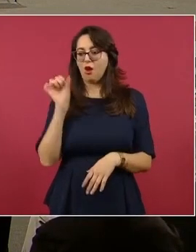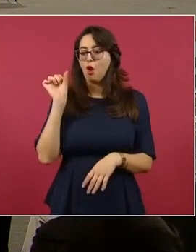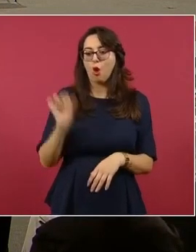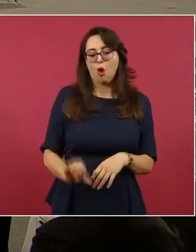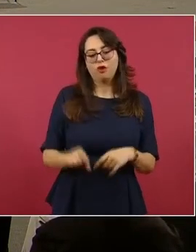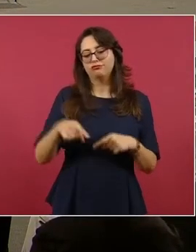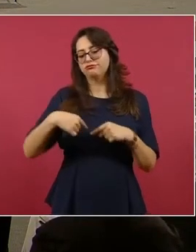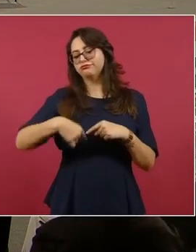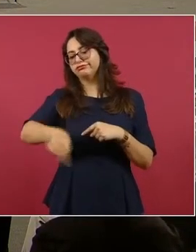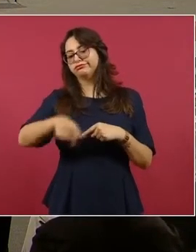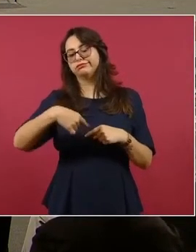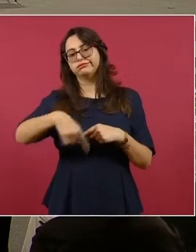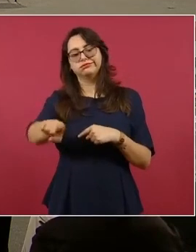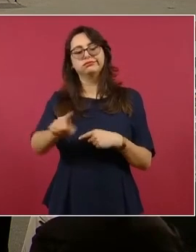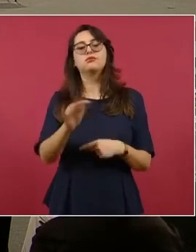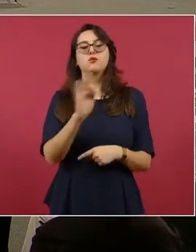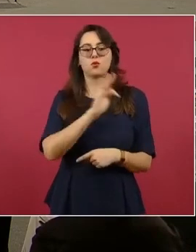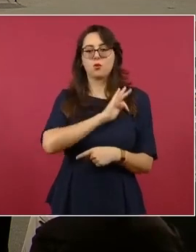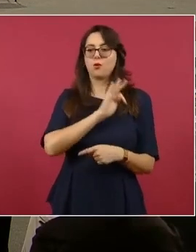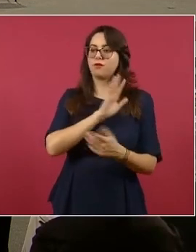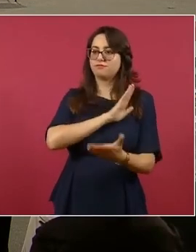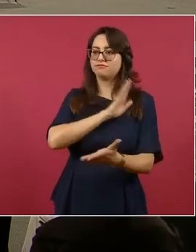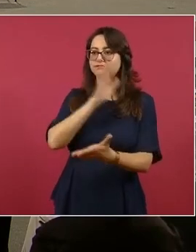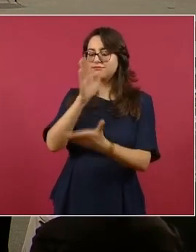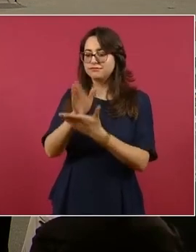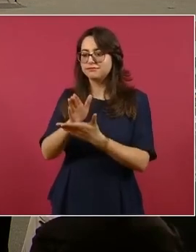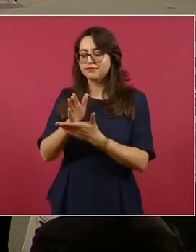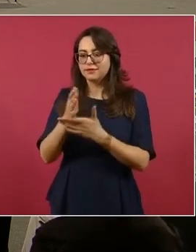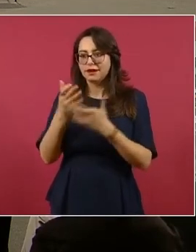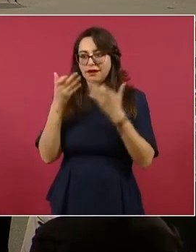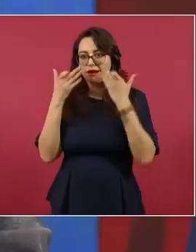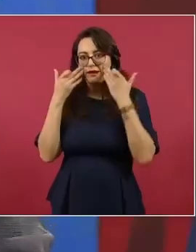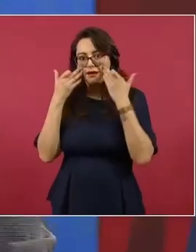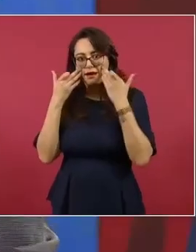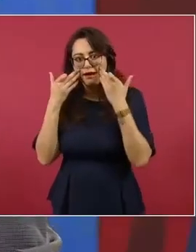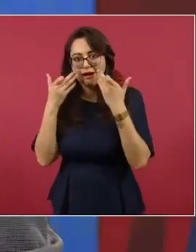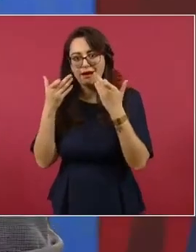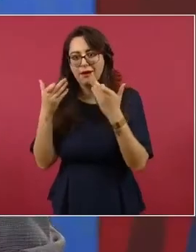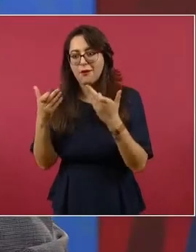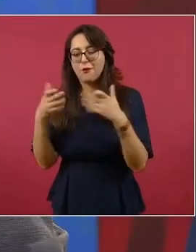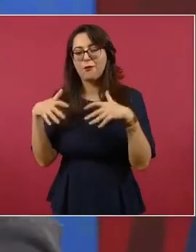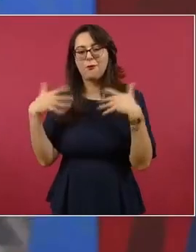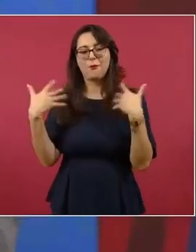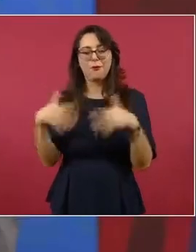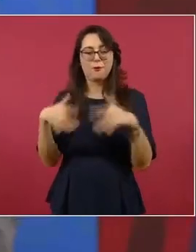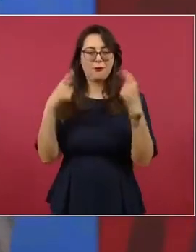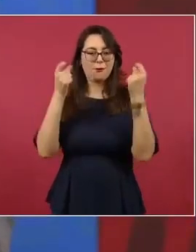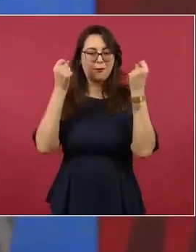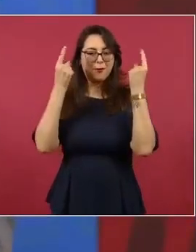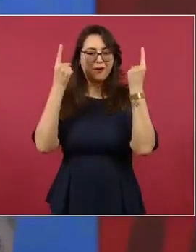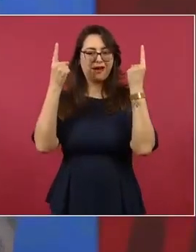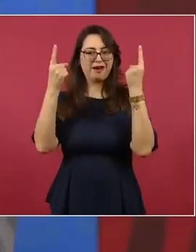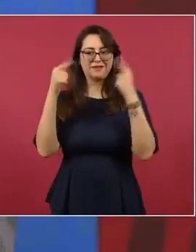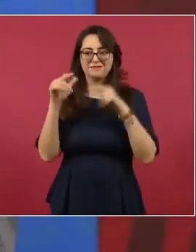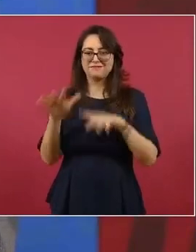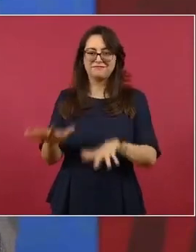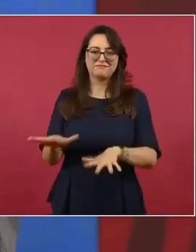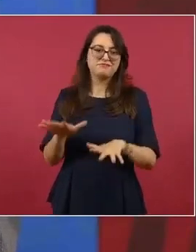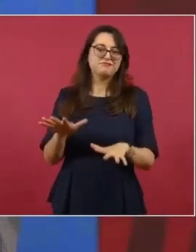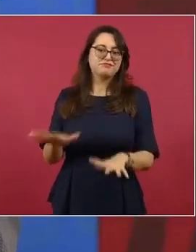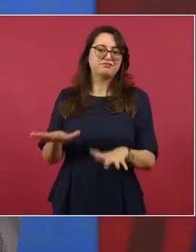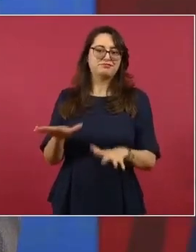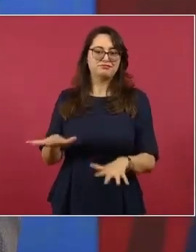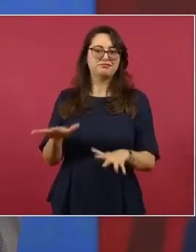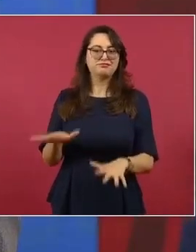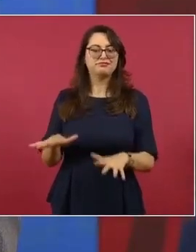semanas, puedan asistir en Cuernavaca, Morelos, a admirar esta impresionante pieza,